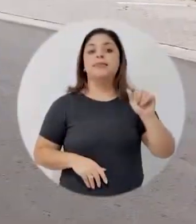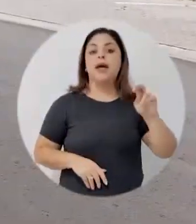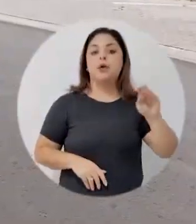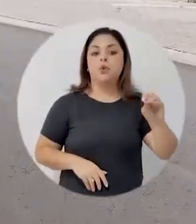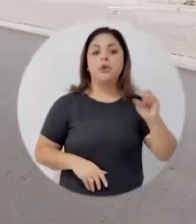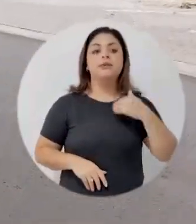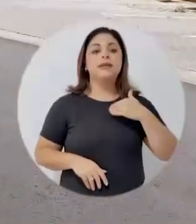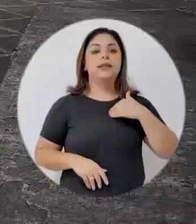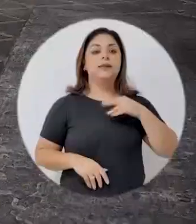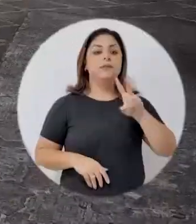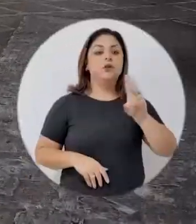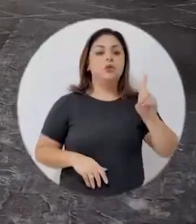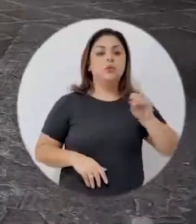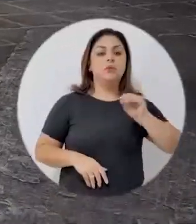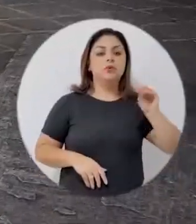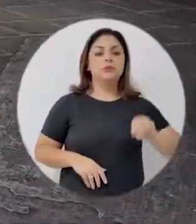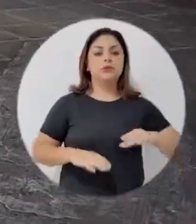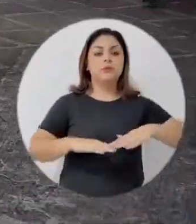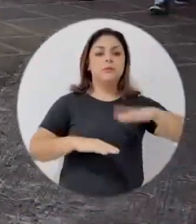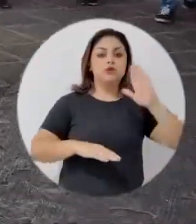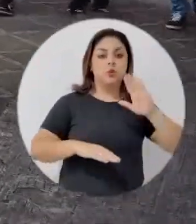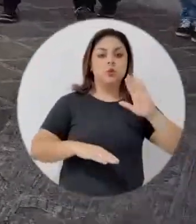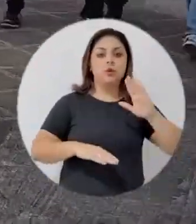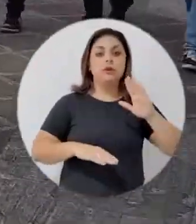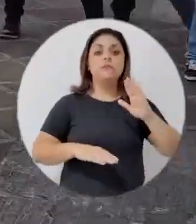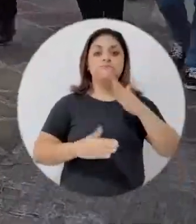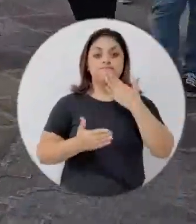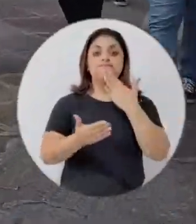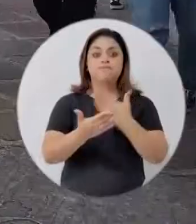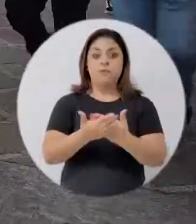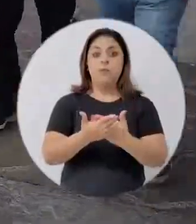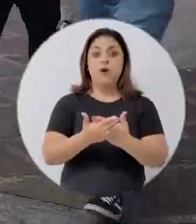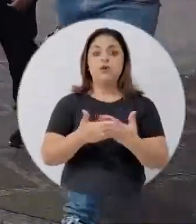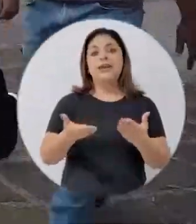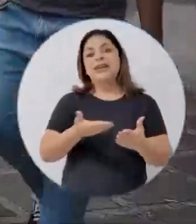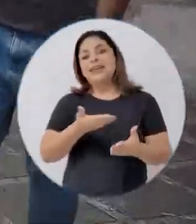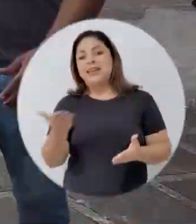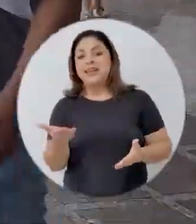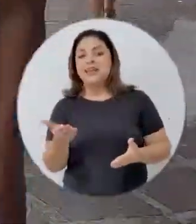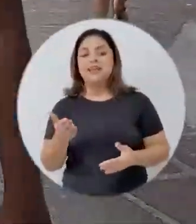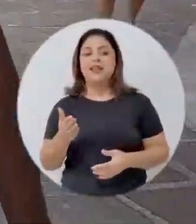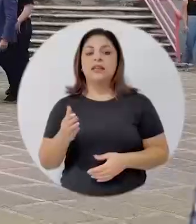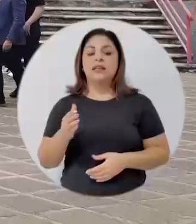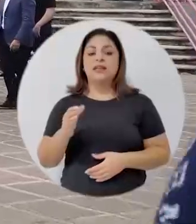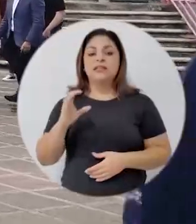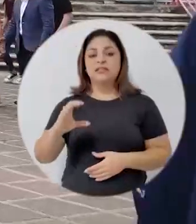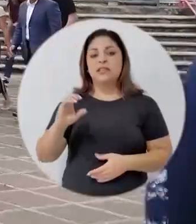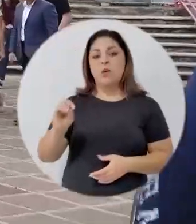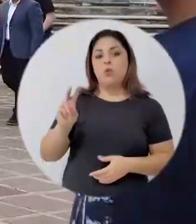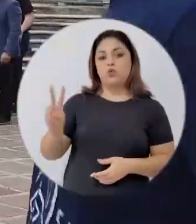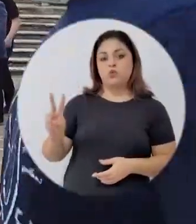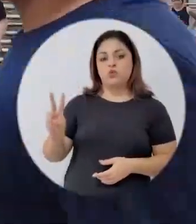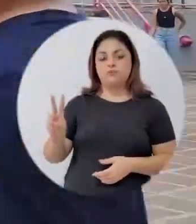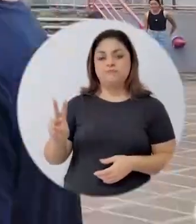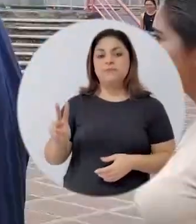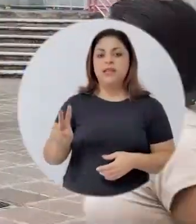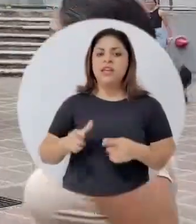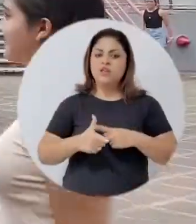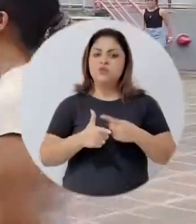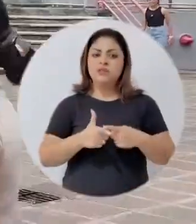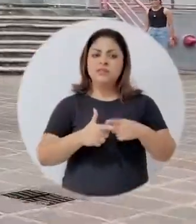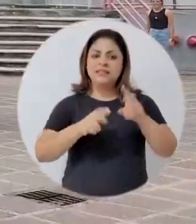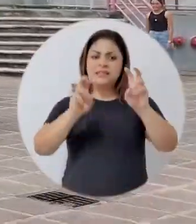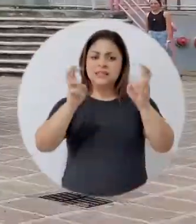mayor al potencial de calentamiento que tiene el dióxido de carbono. Entonces creo que el tema